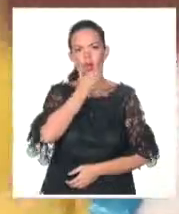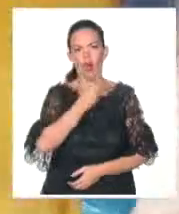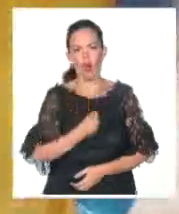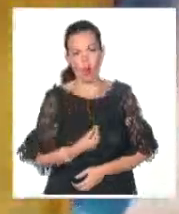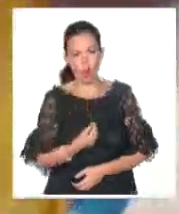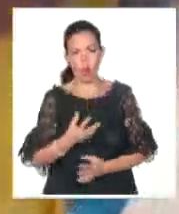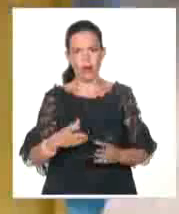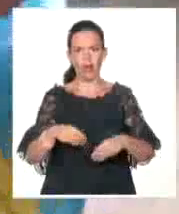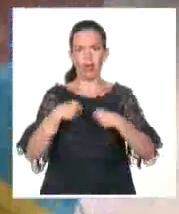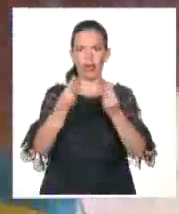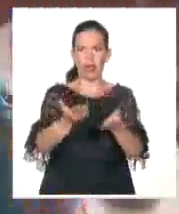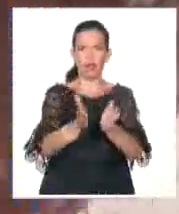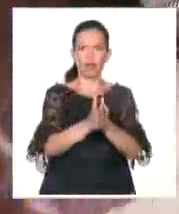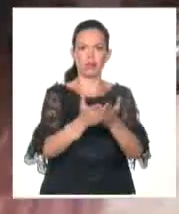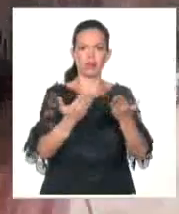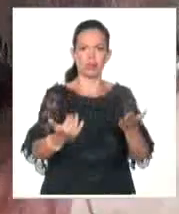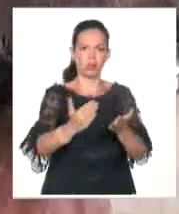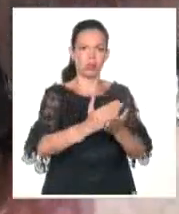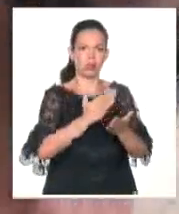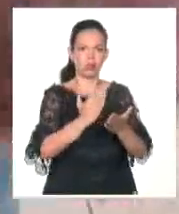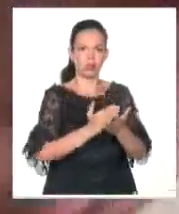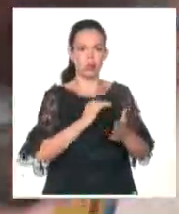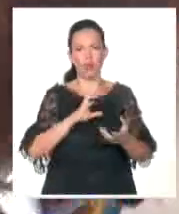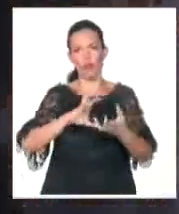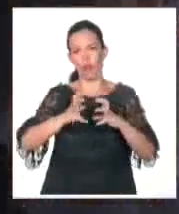para su desarrollo posterior.